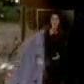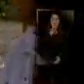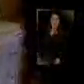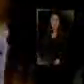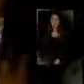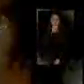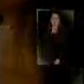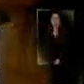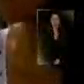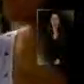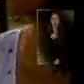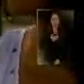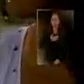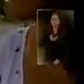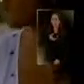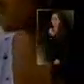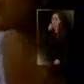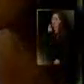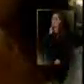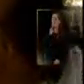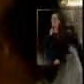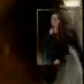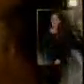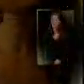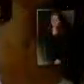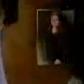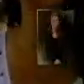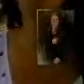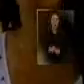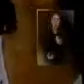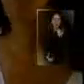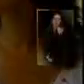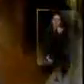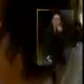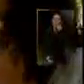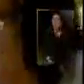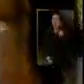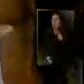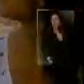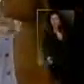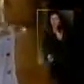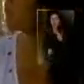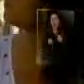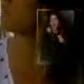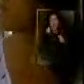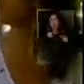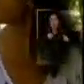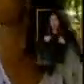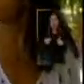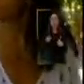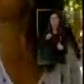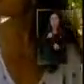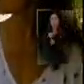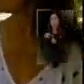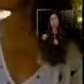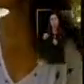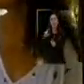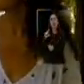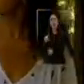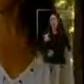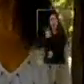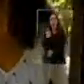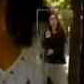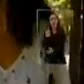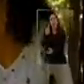vino? Tomo vino. ¿Todos los días? Casi todos los días, diría. Cada comida tomo una media copita